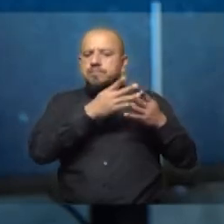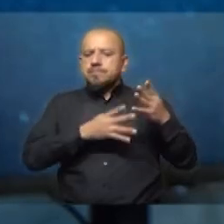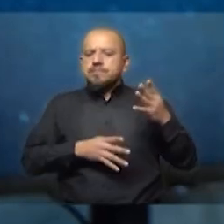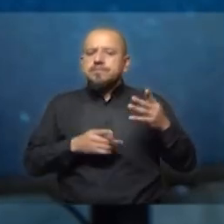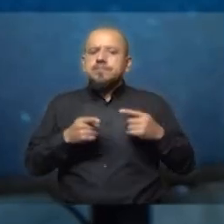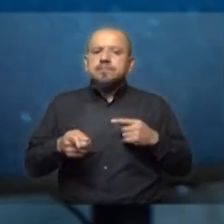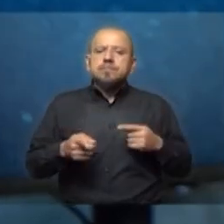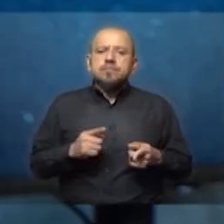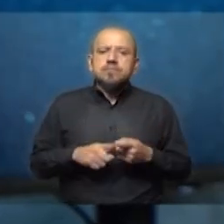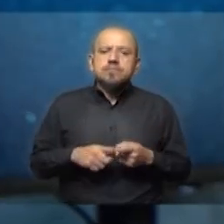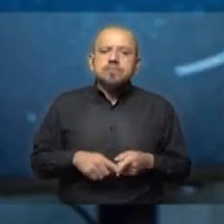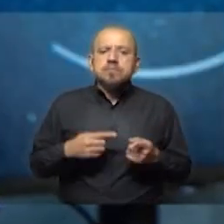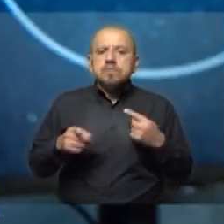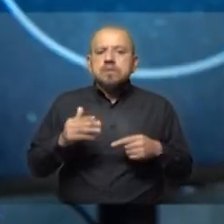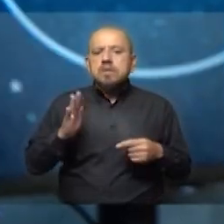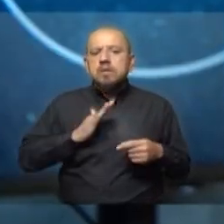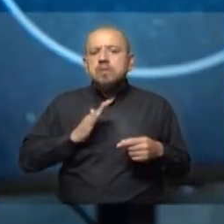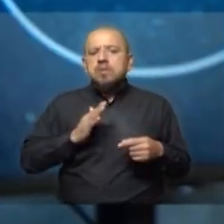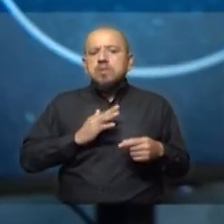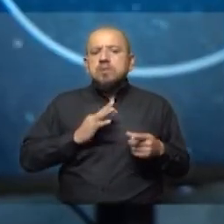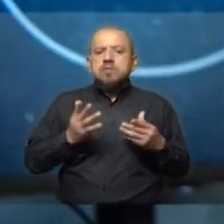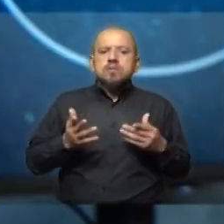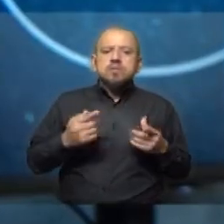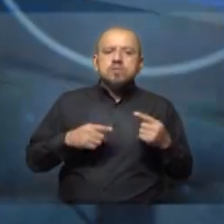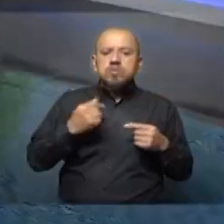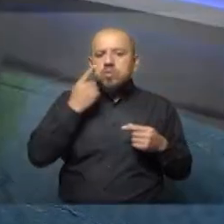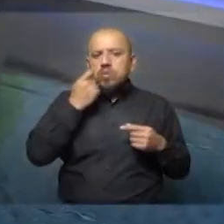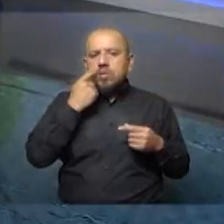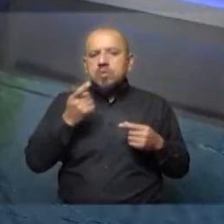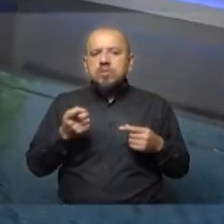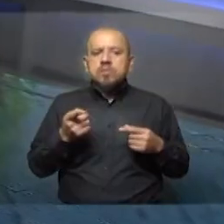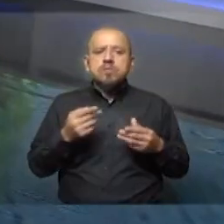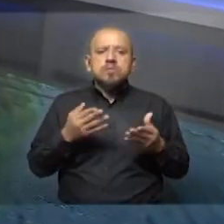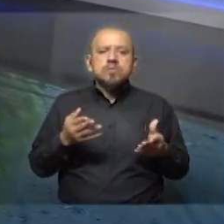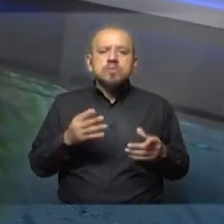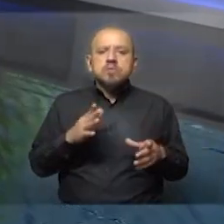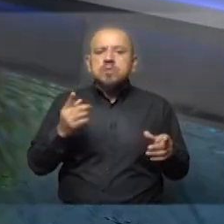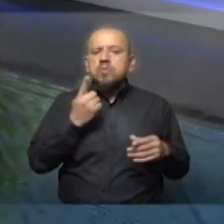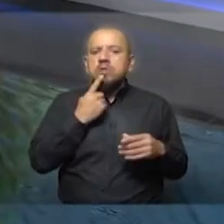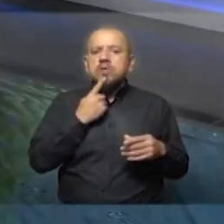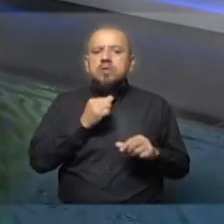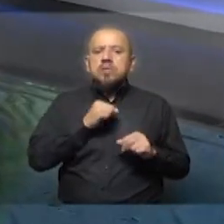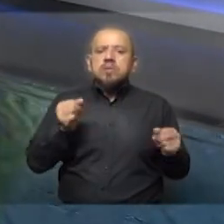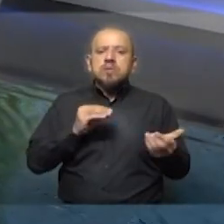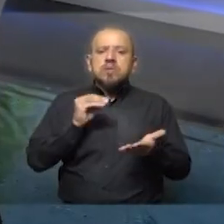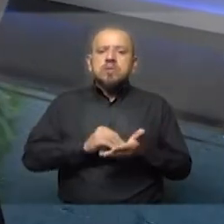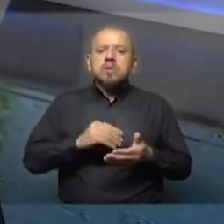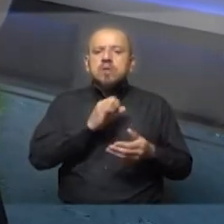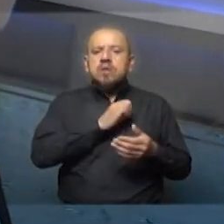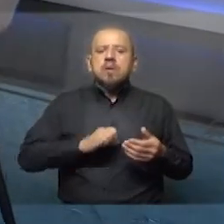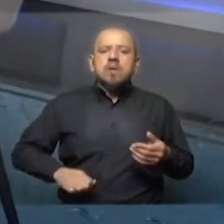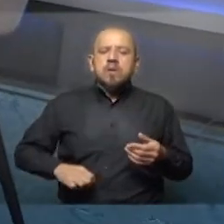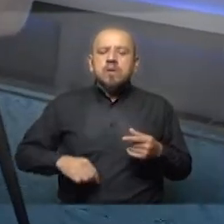mencionabas como las cuestiones de las mujeres racializadas o varones qué políticas se pueden implementar desde el estado